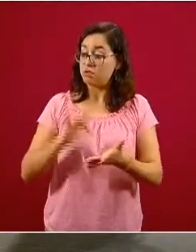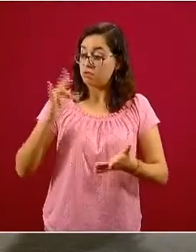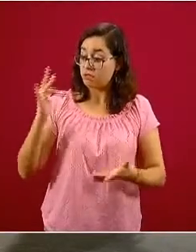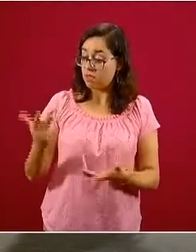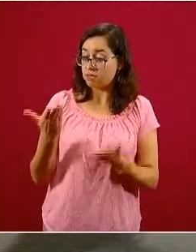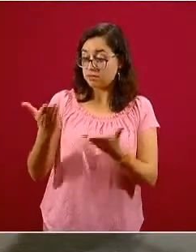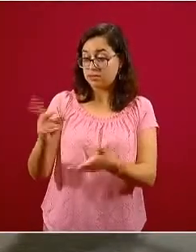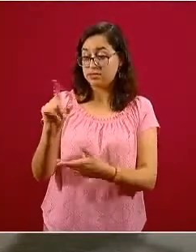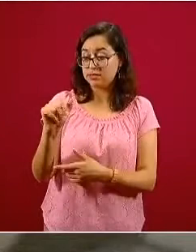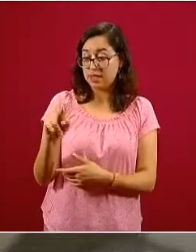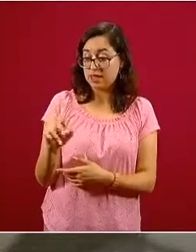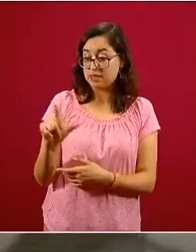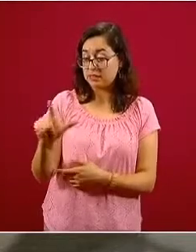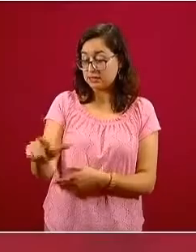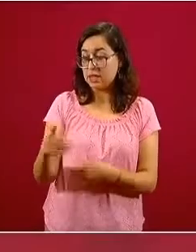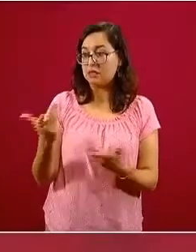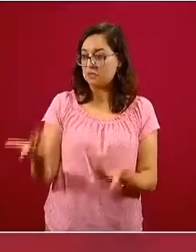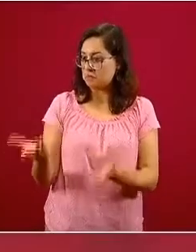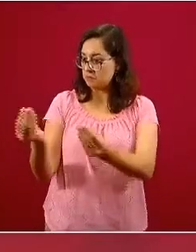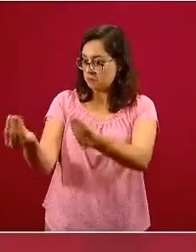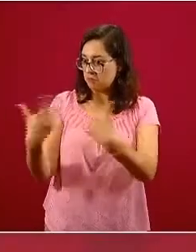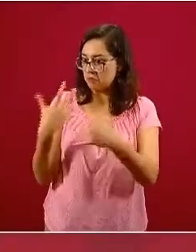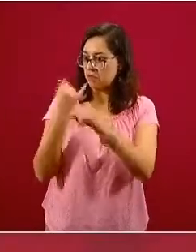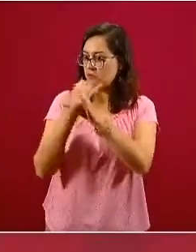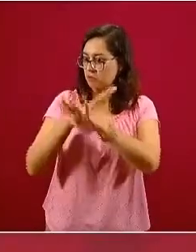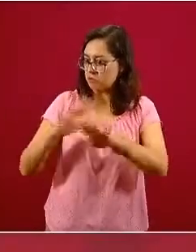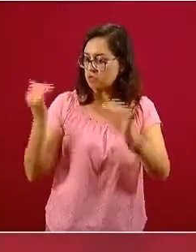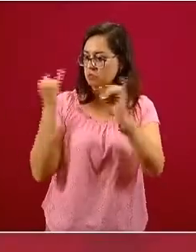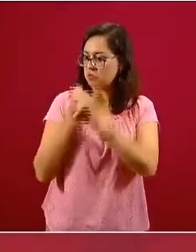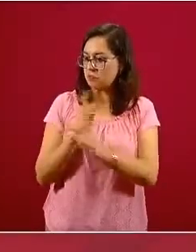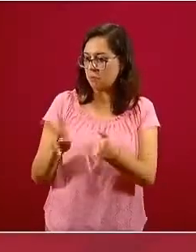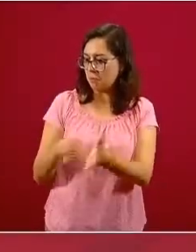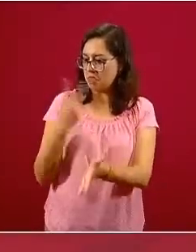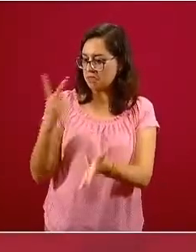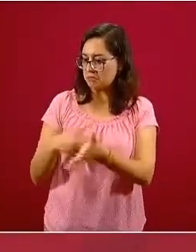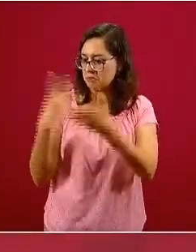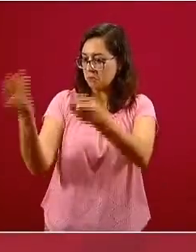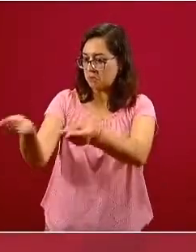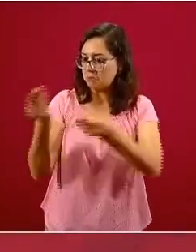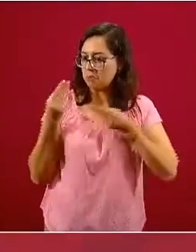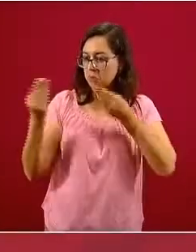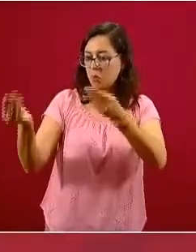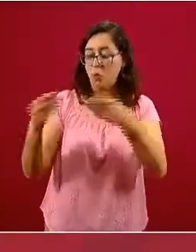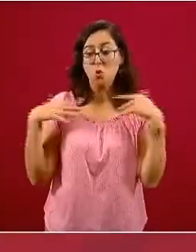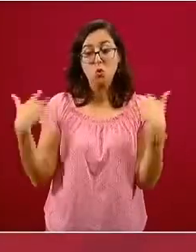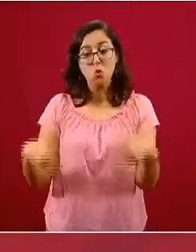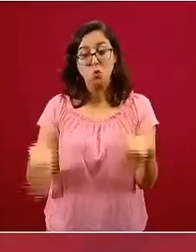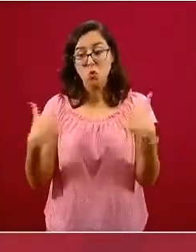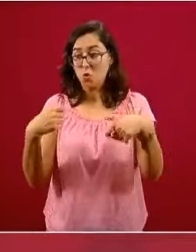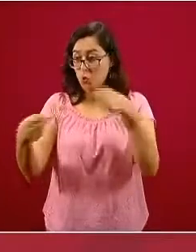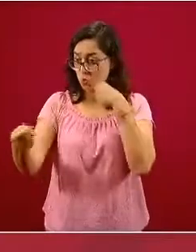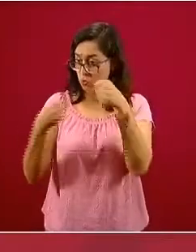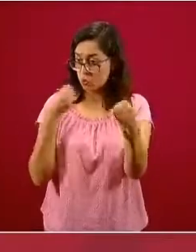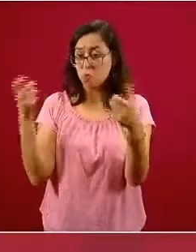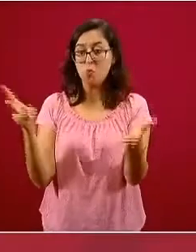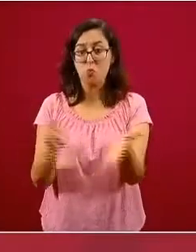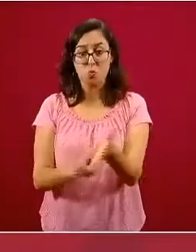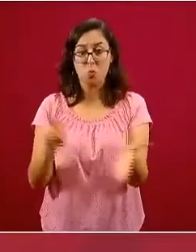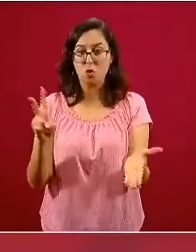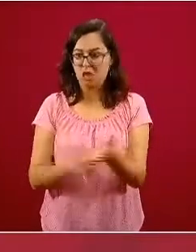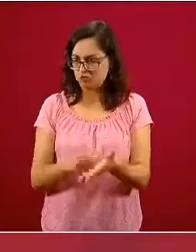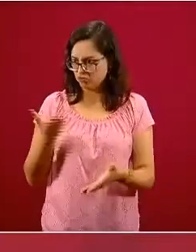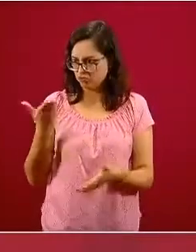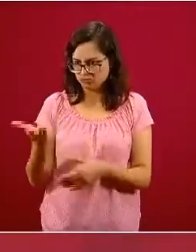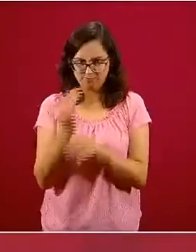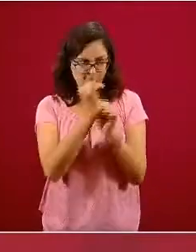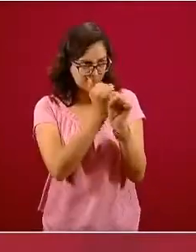por sus reportajes, este y otros que nos ha comentado. Nos parece extraordinariamente valioso que el trabajo periodístico sea